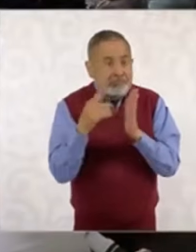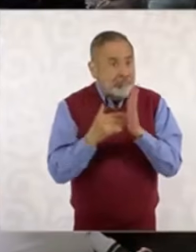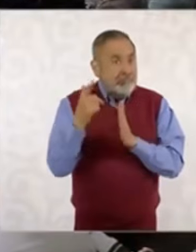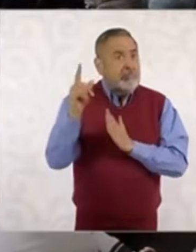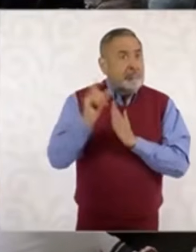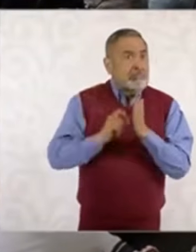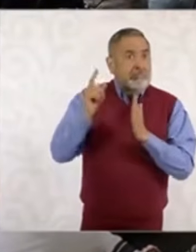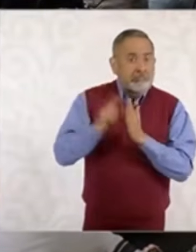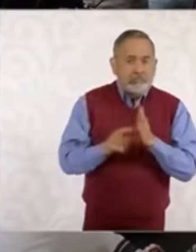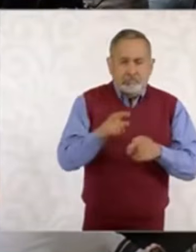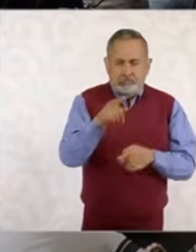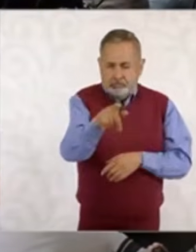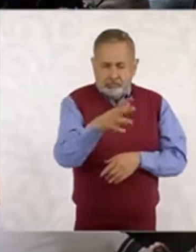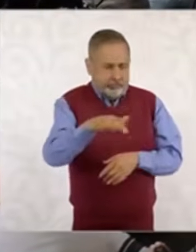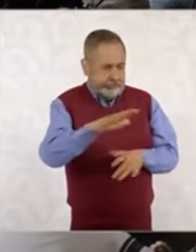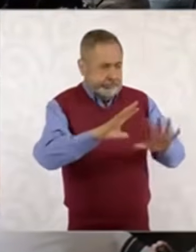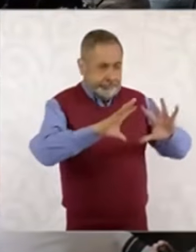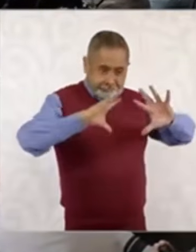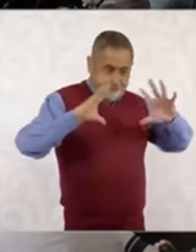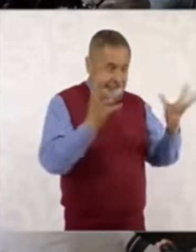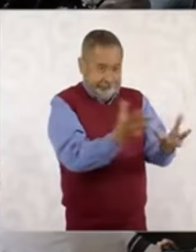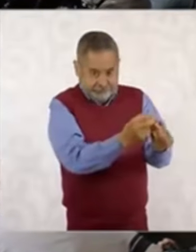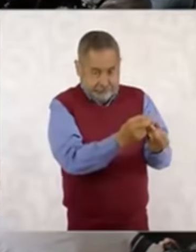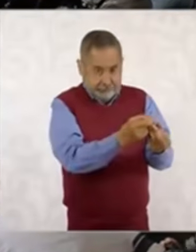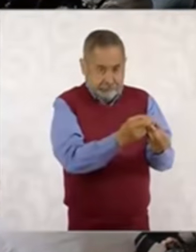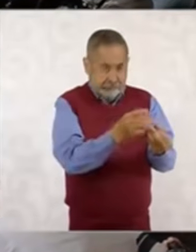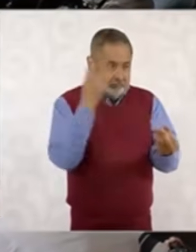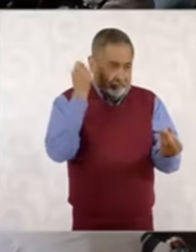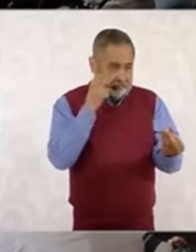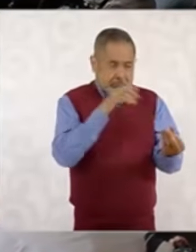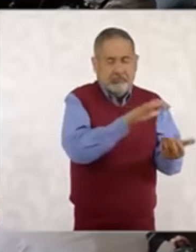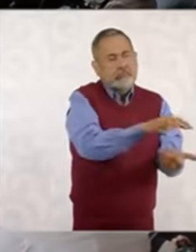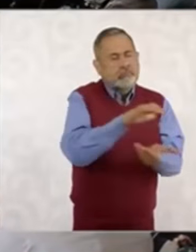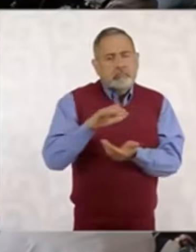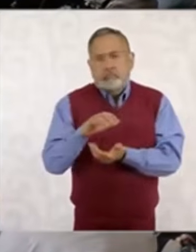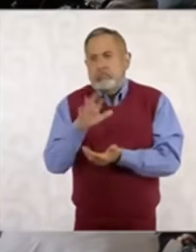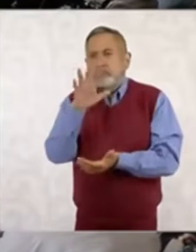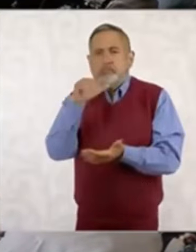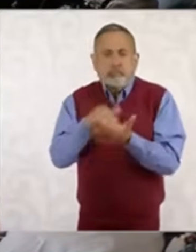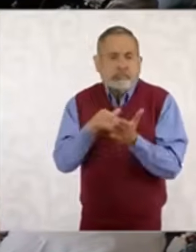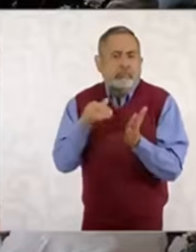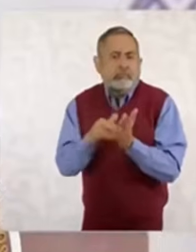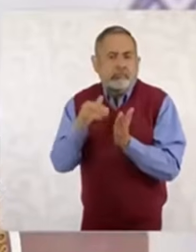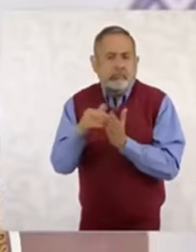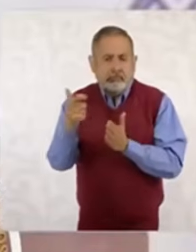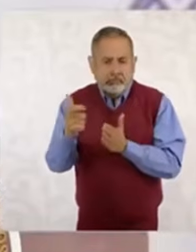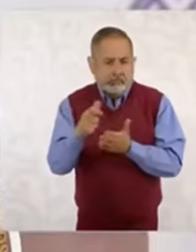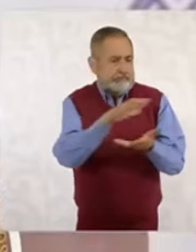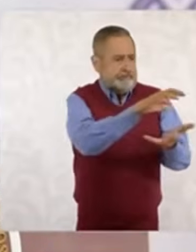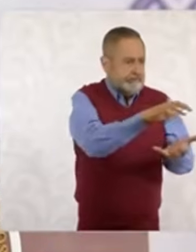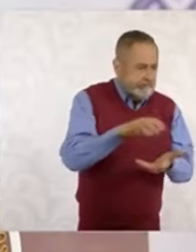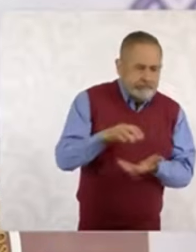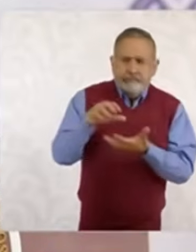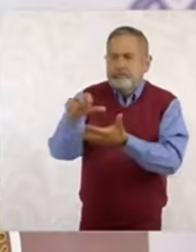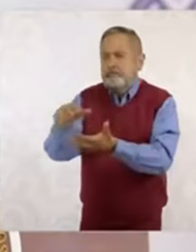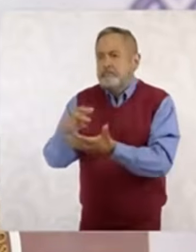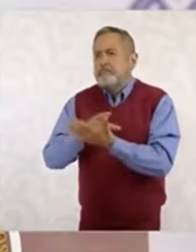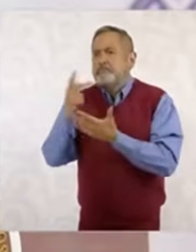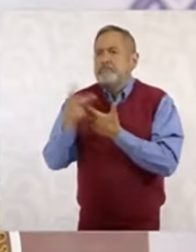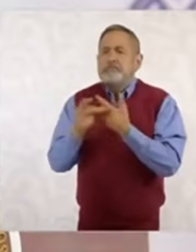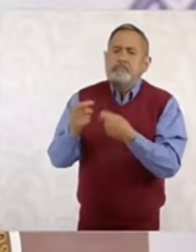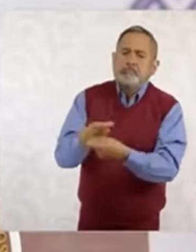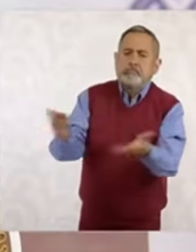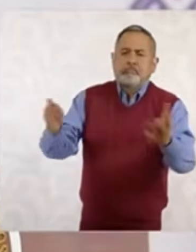Son alrededor de 5,000 millones de pesos los que suponemos que ahorraremos y se van a ir a programas de bienestar. Ya vamos